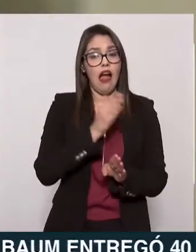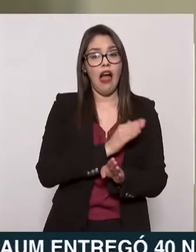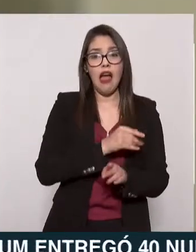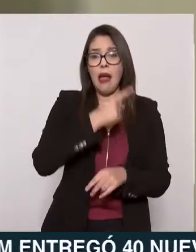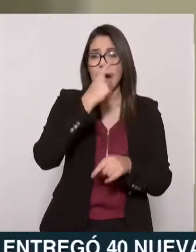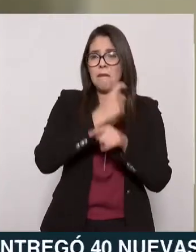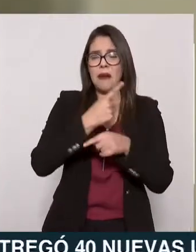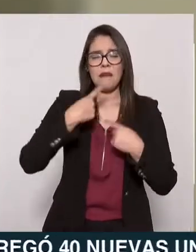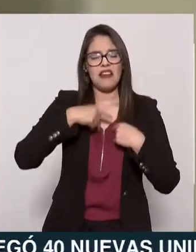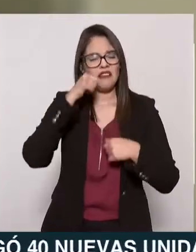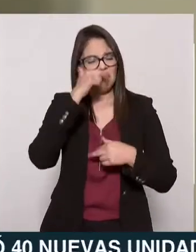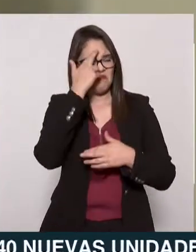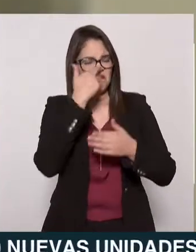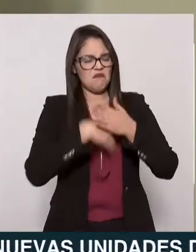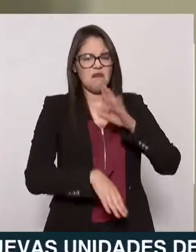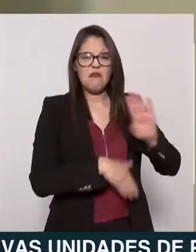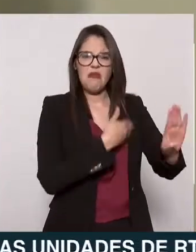humanos